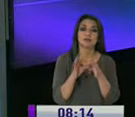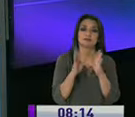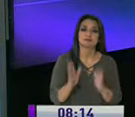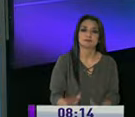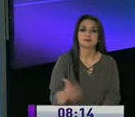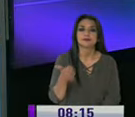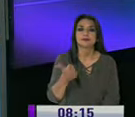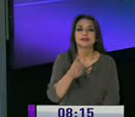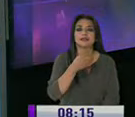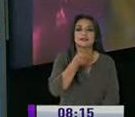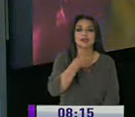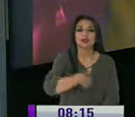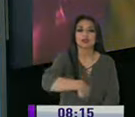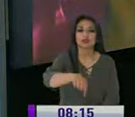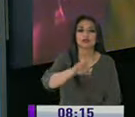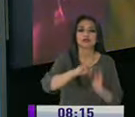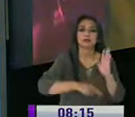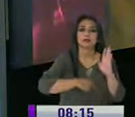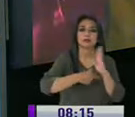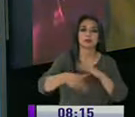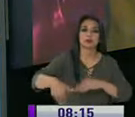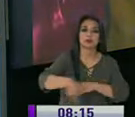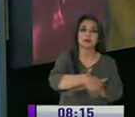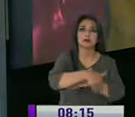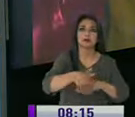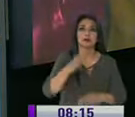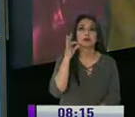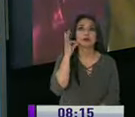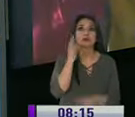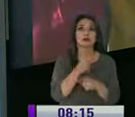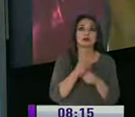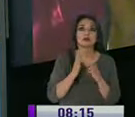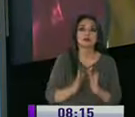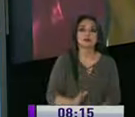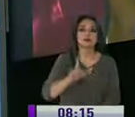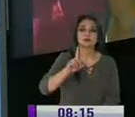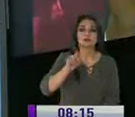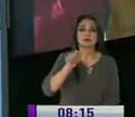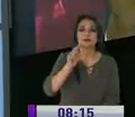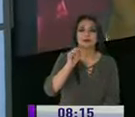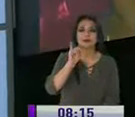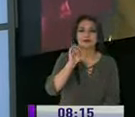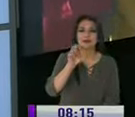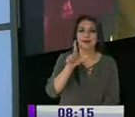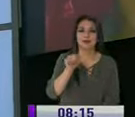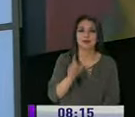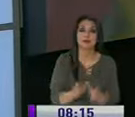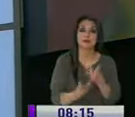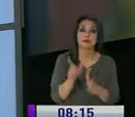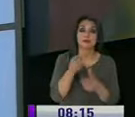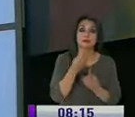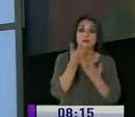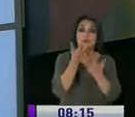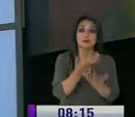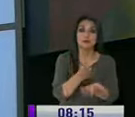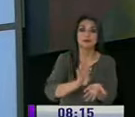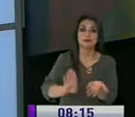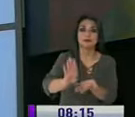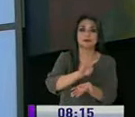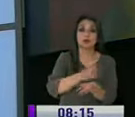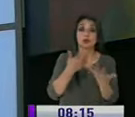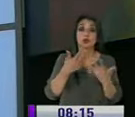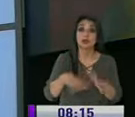y República. Vamos a estar con la concejala Daniela Chacón y los moradores del sector dando a conocer que se dio